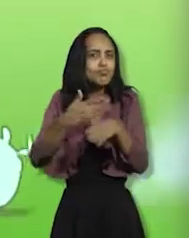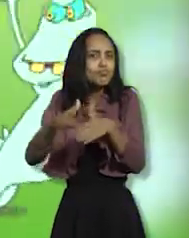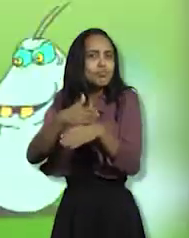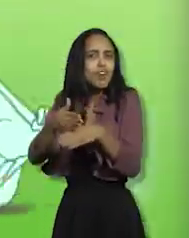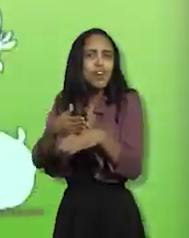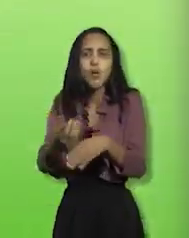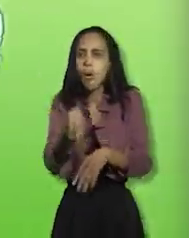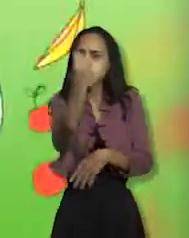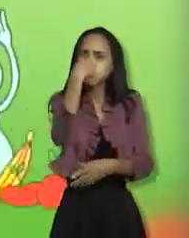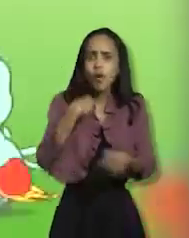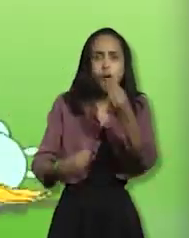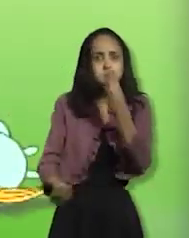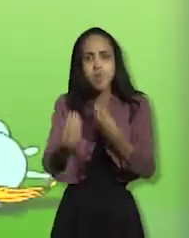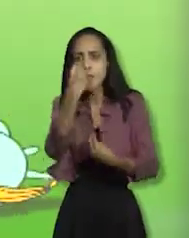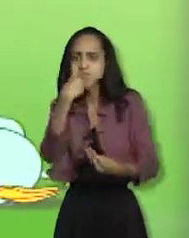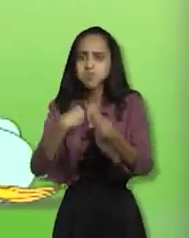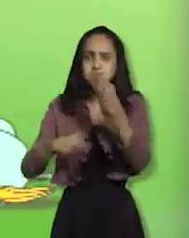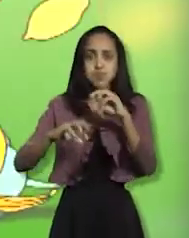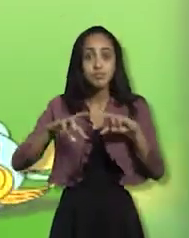nuevo todas las frutas.